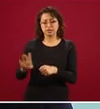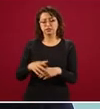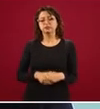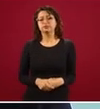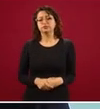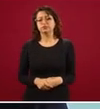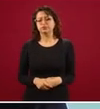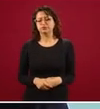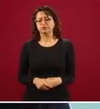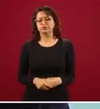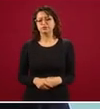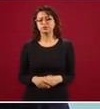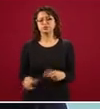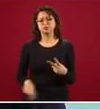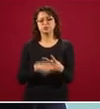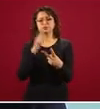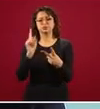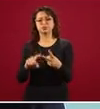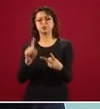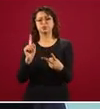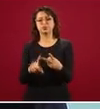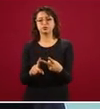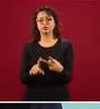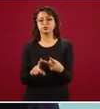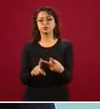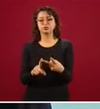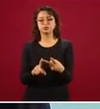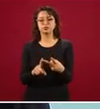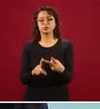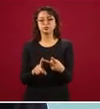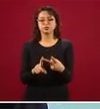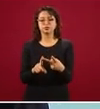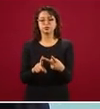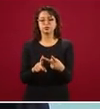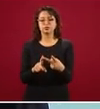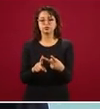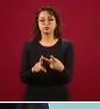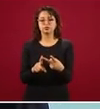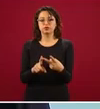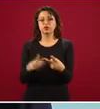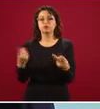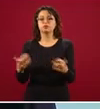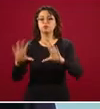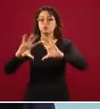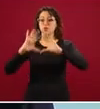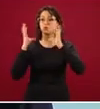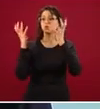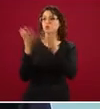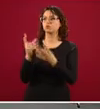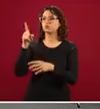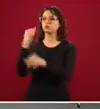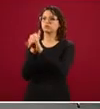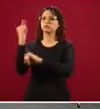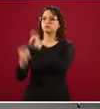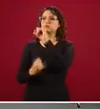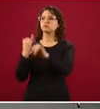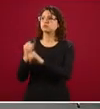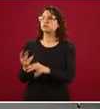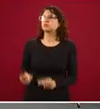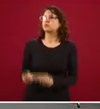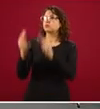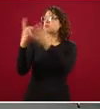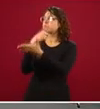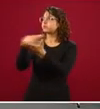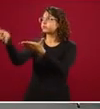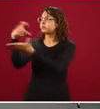la adquisición o la posibilidad de adquirir insumos en el mercado global, y aquí queremos destacar, contrario